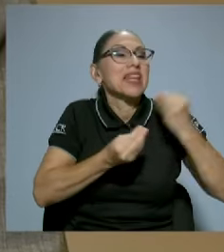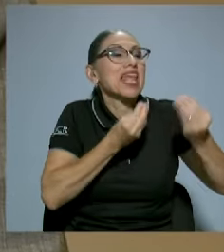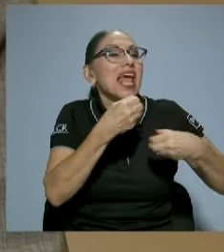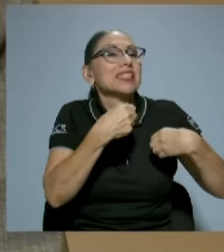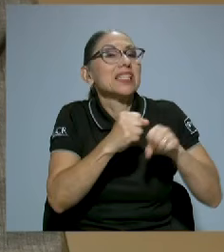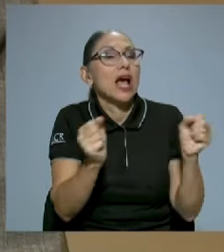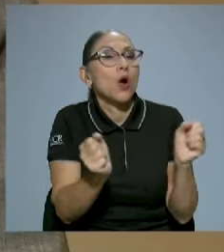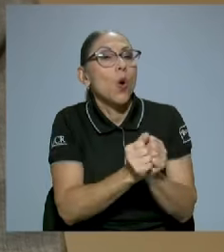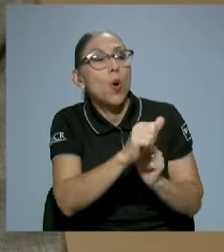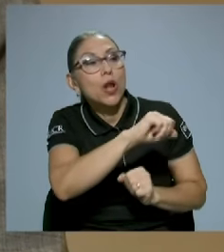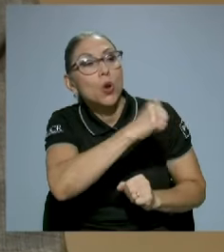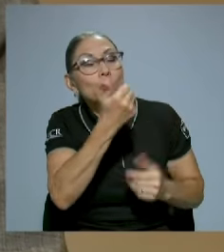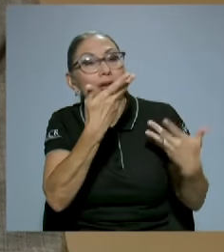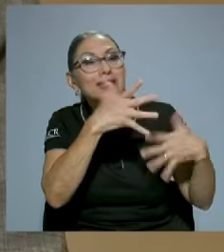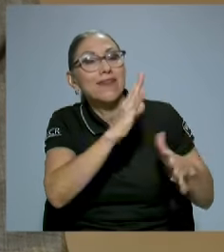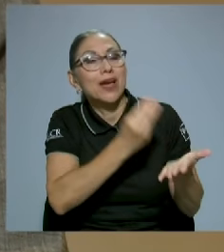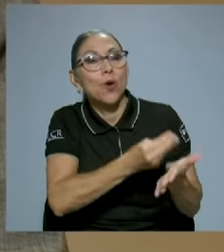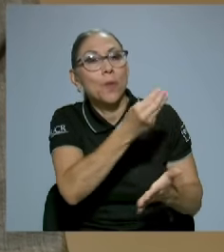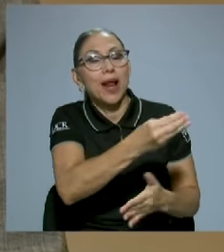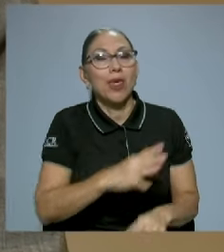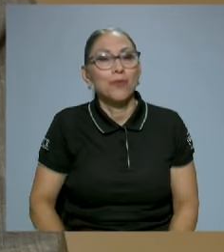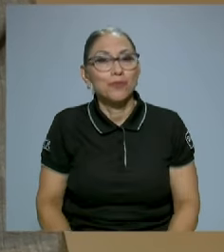comprado. Interesante.